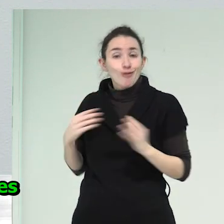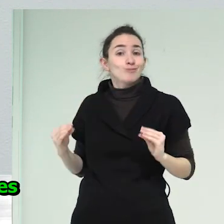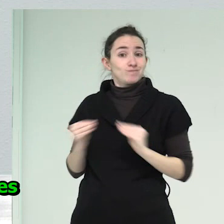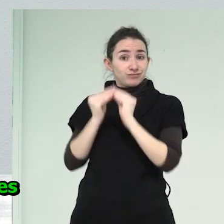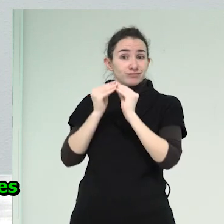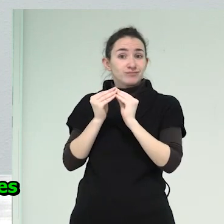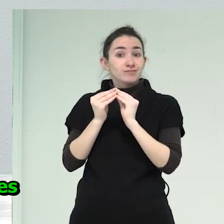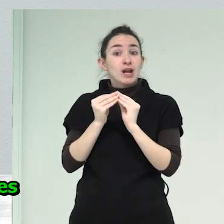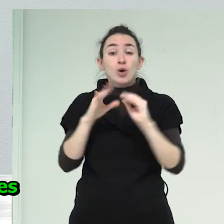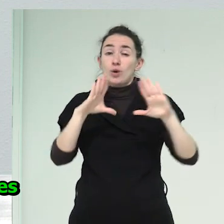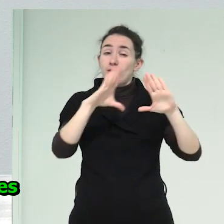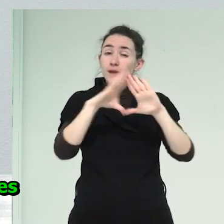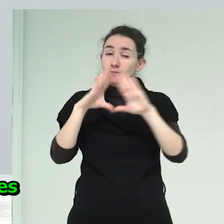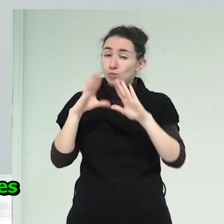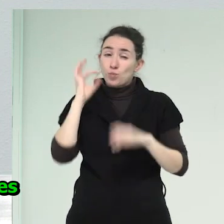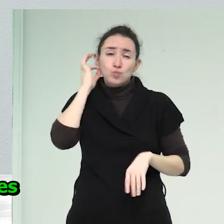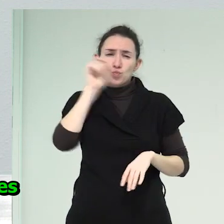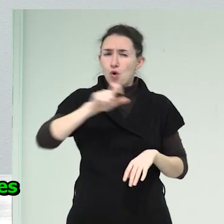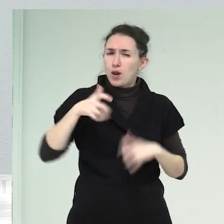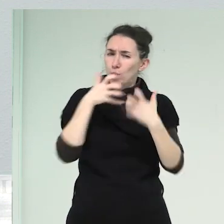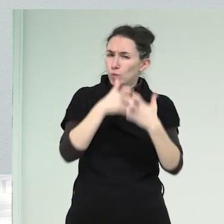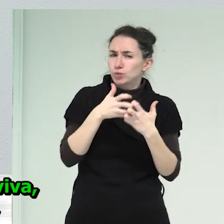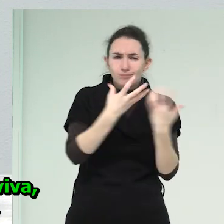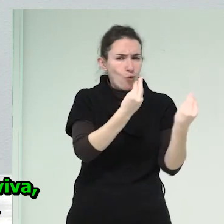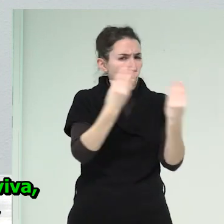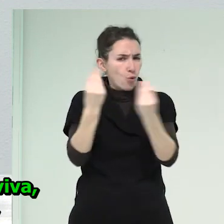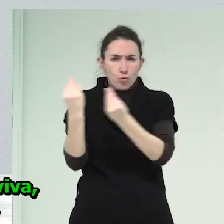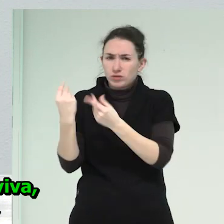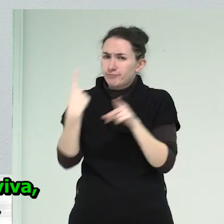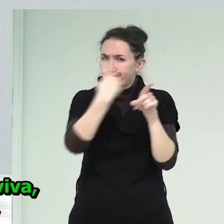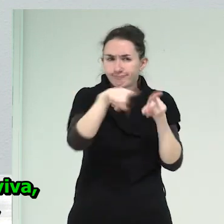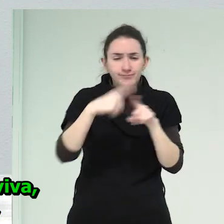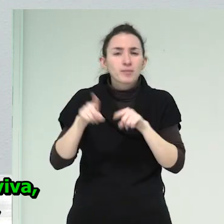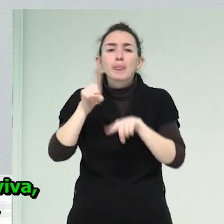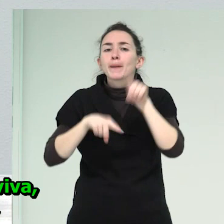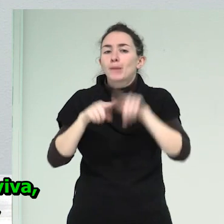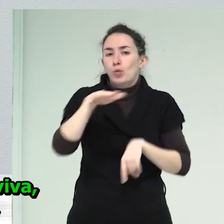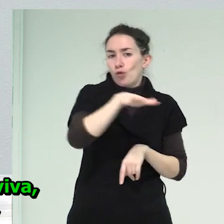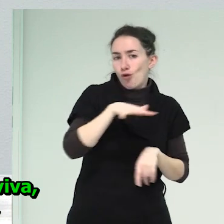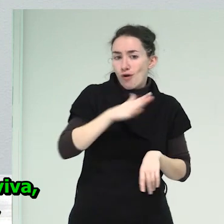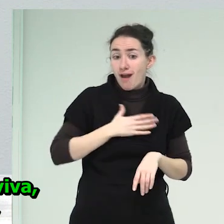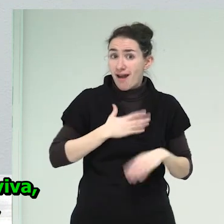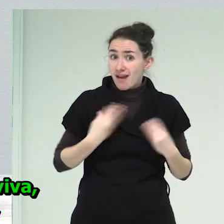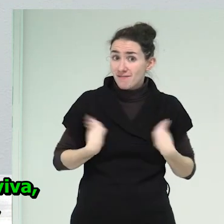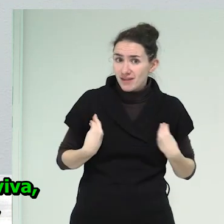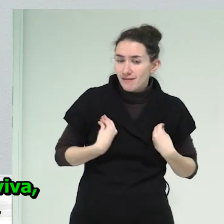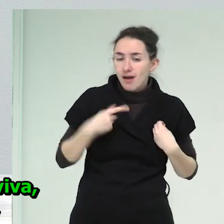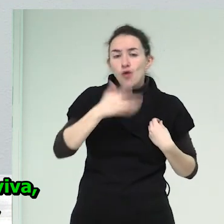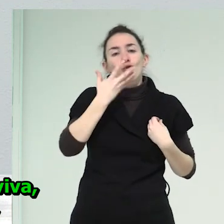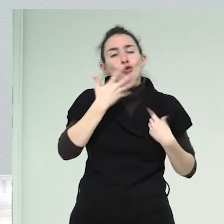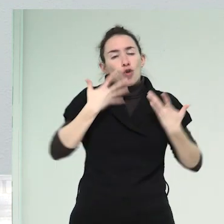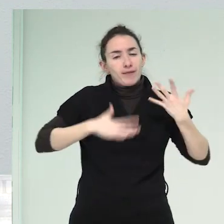muchas luchas de mujeres y muchas historias de luchas. Dependiendo del lugar en donde una viva, los conocimientos